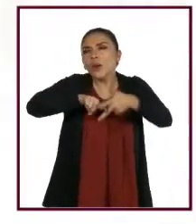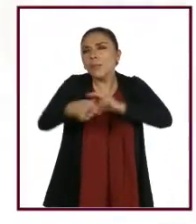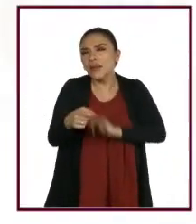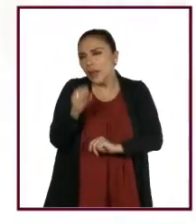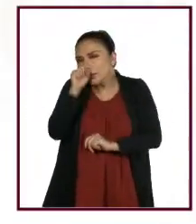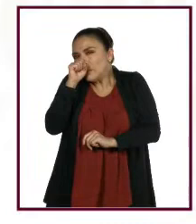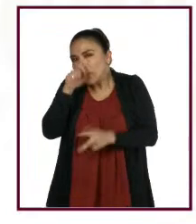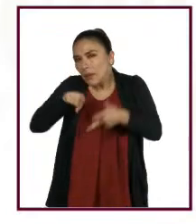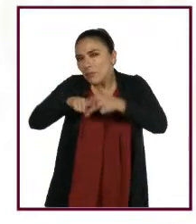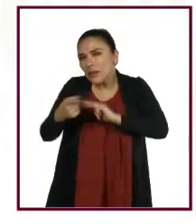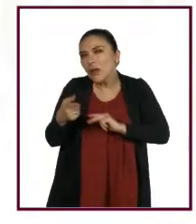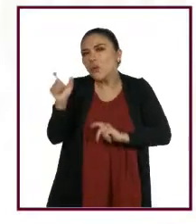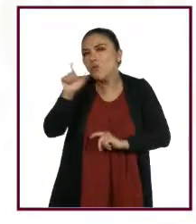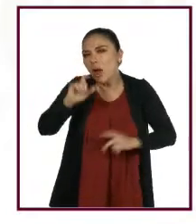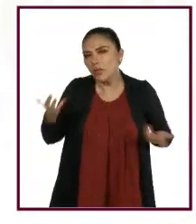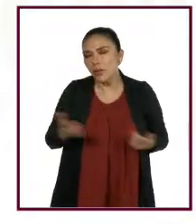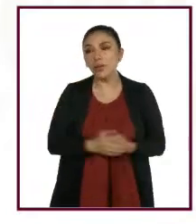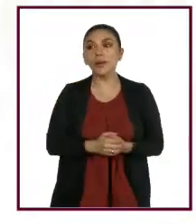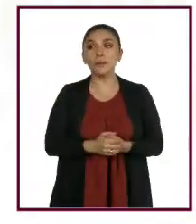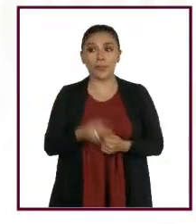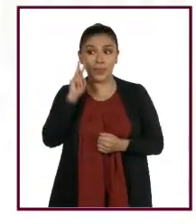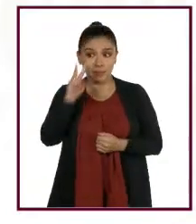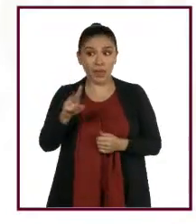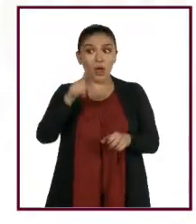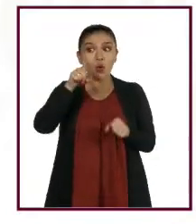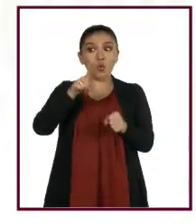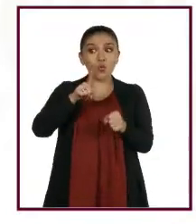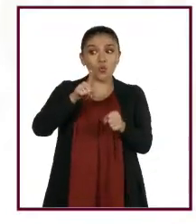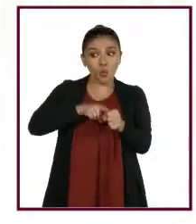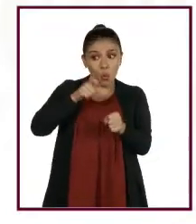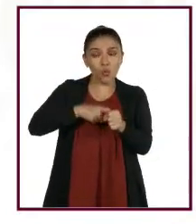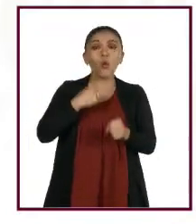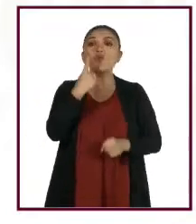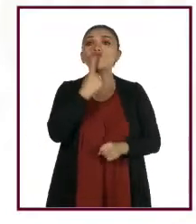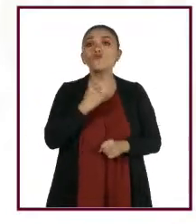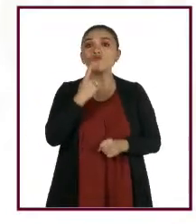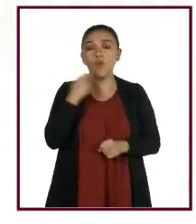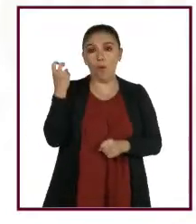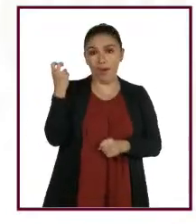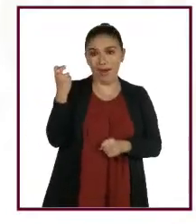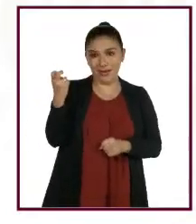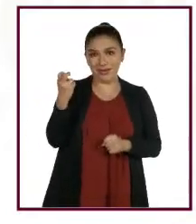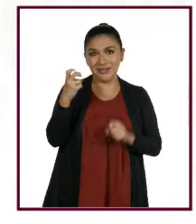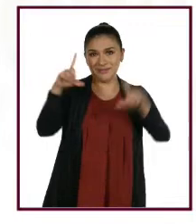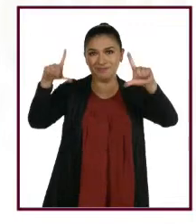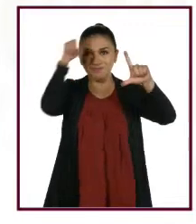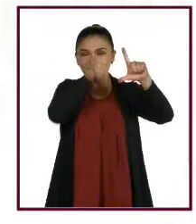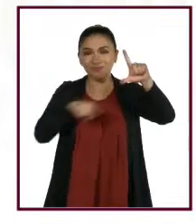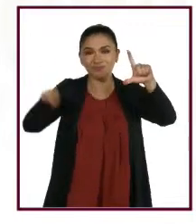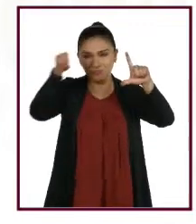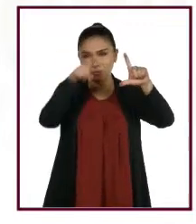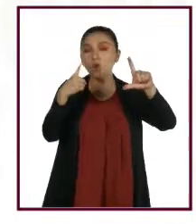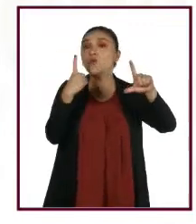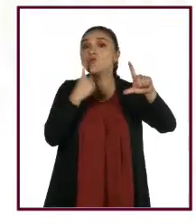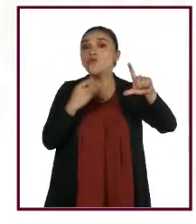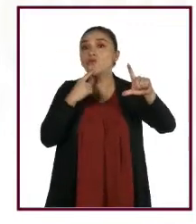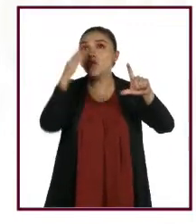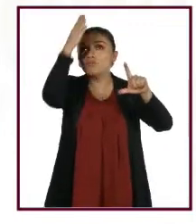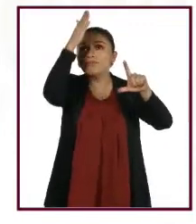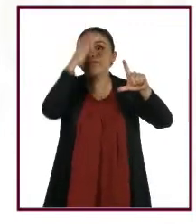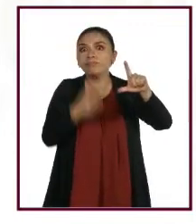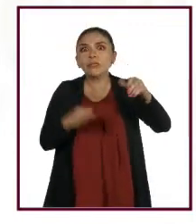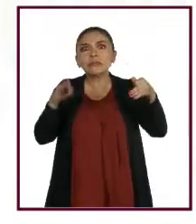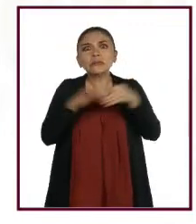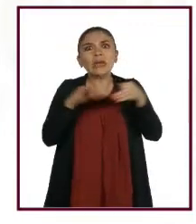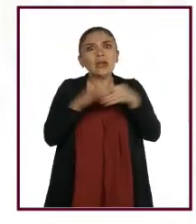los inhalables. Si vemos en rojo, donde en esta gráfica de pastel ocupamos casi la